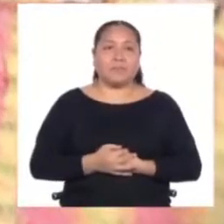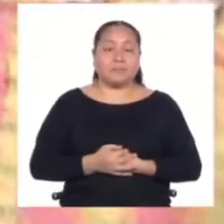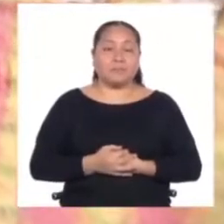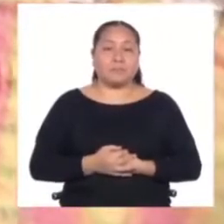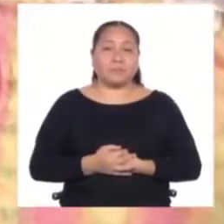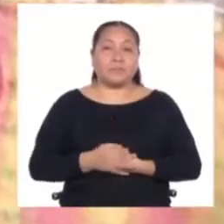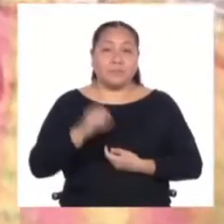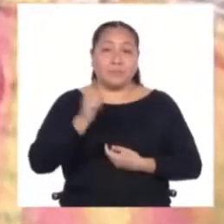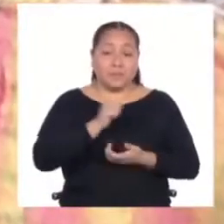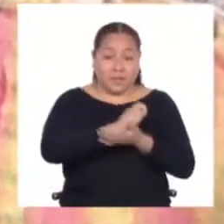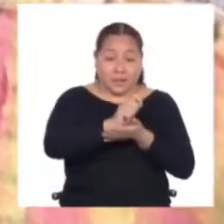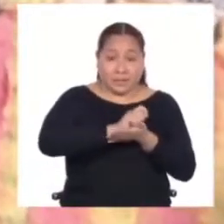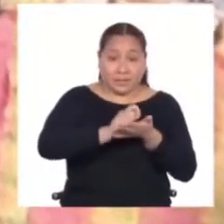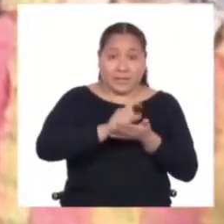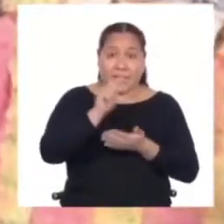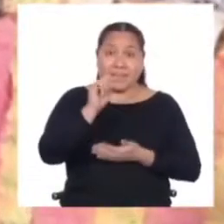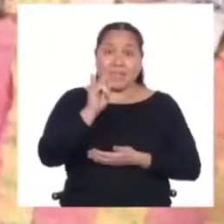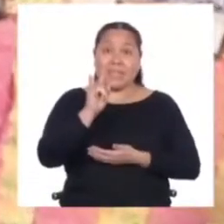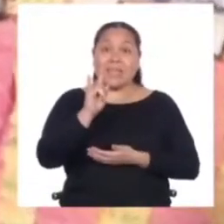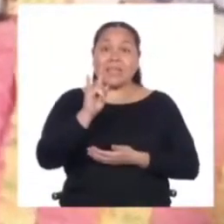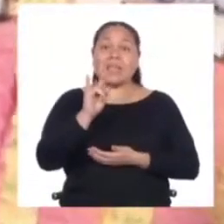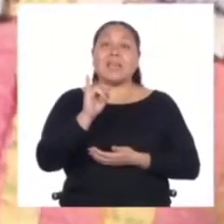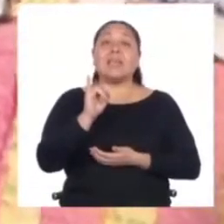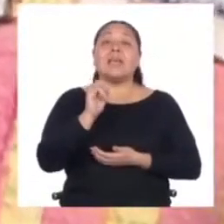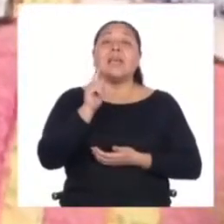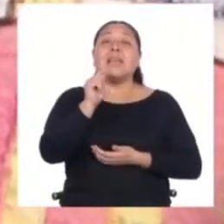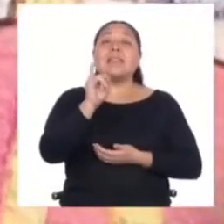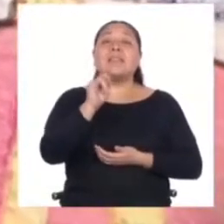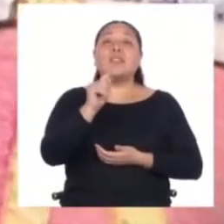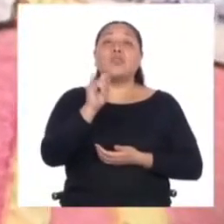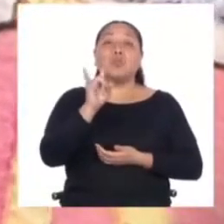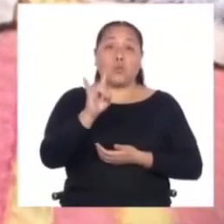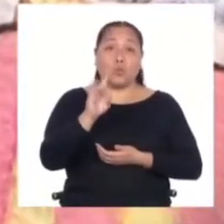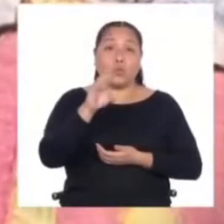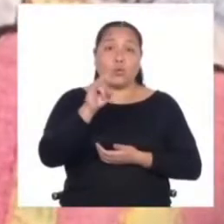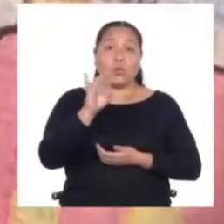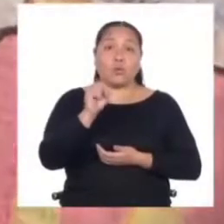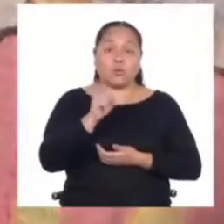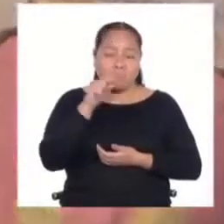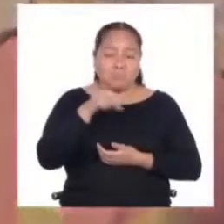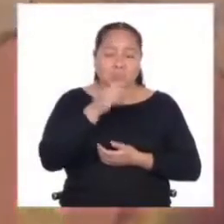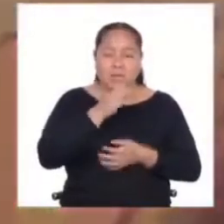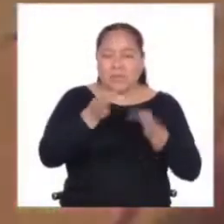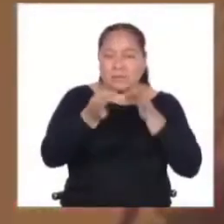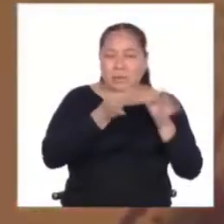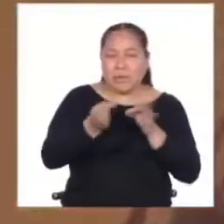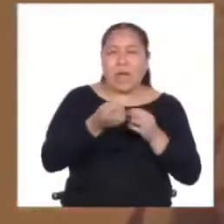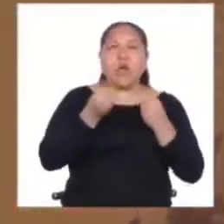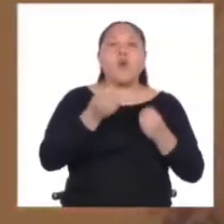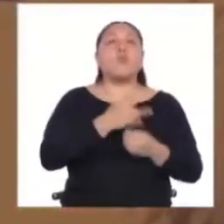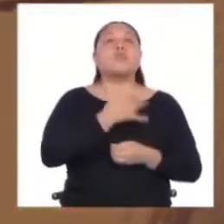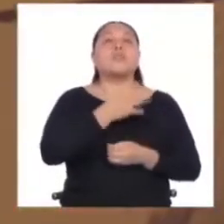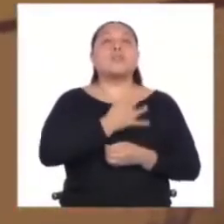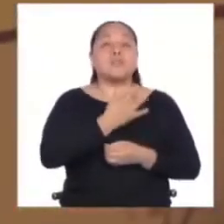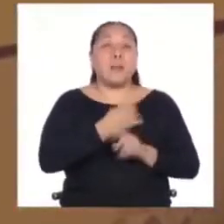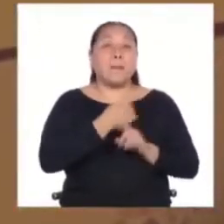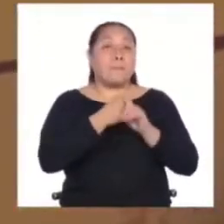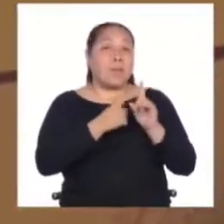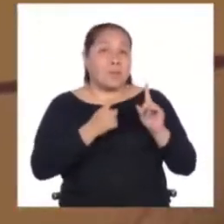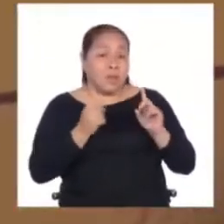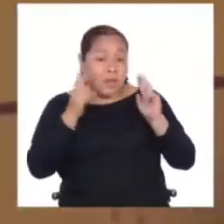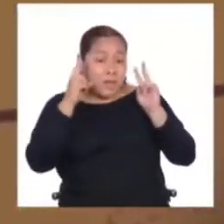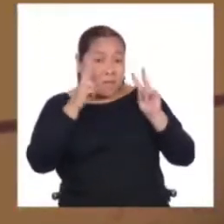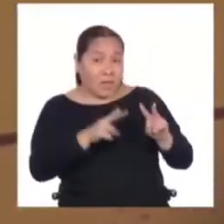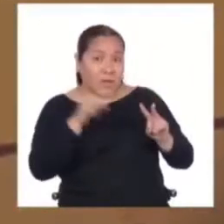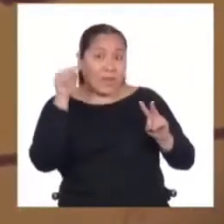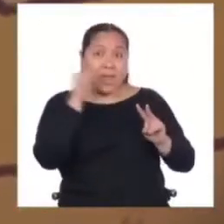Si bien el texto de Titu Cusi es muy importante, puesto que muestra el parecer de los incas rebeldes, hay que tomar en consideración